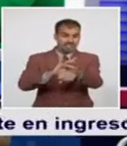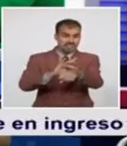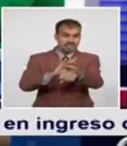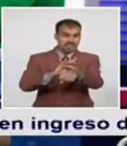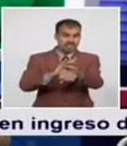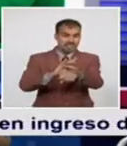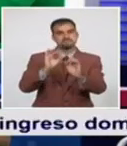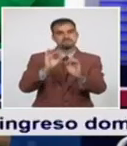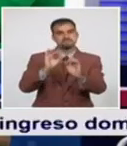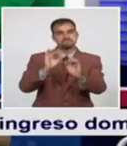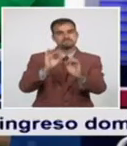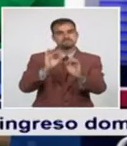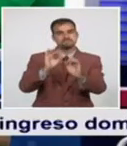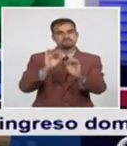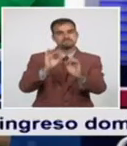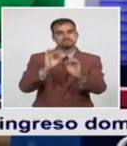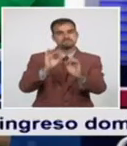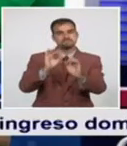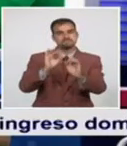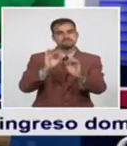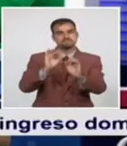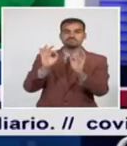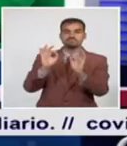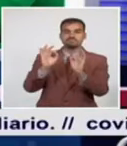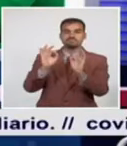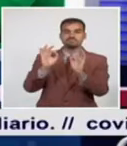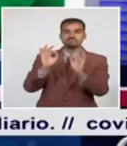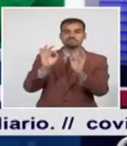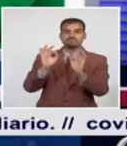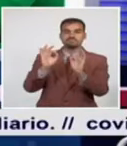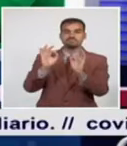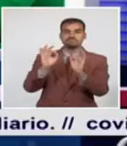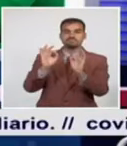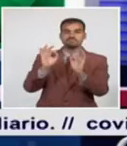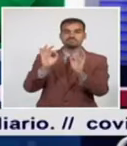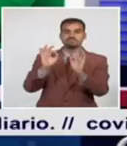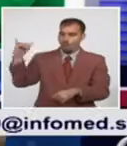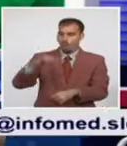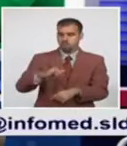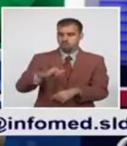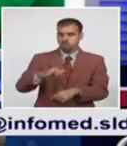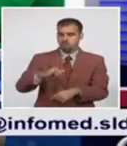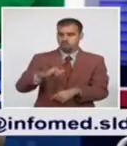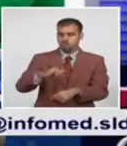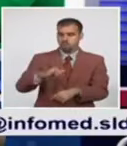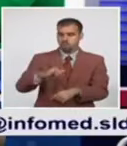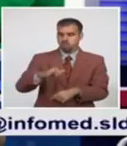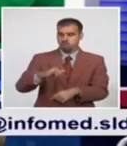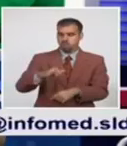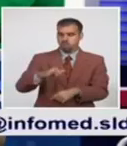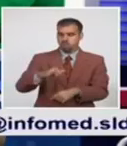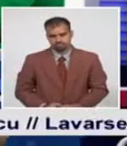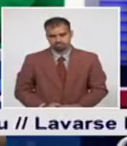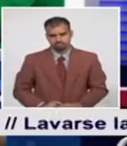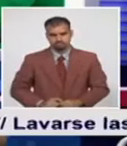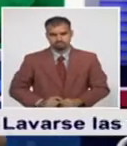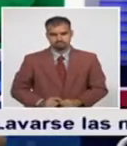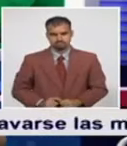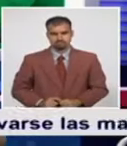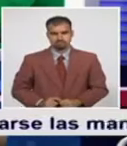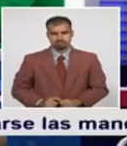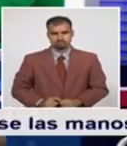de haber arribado a nuestro país con la enfermedad ya en incubación, o